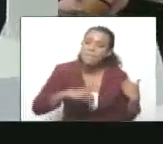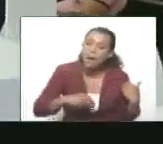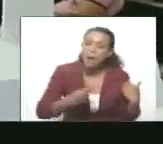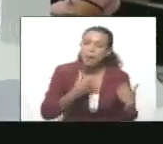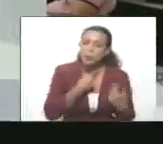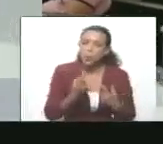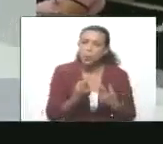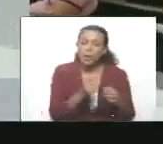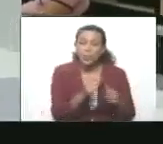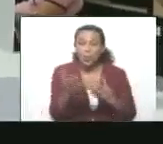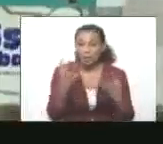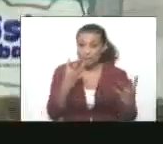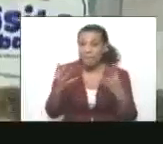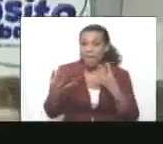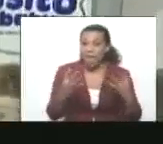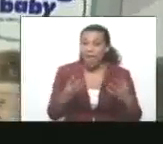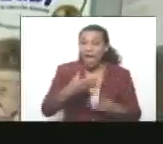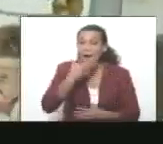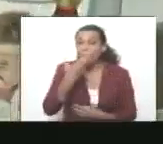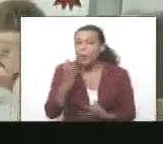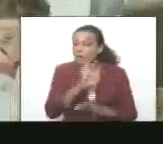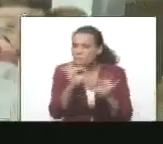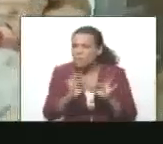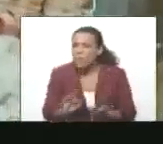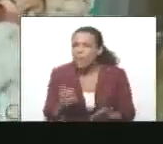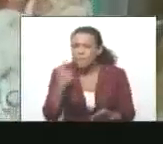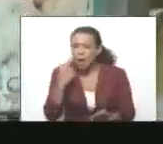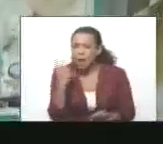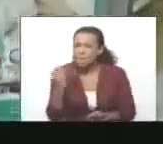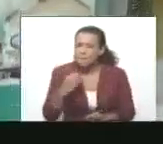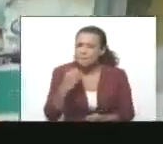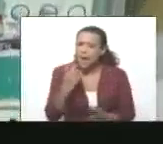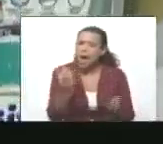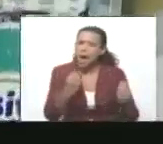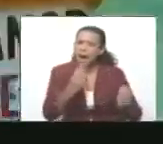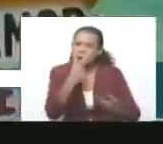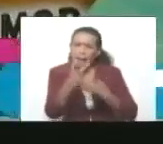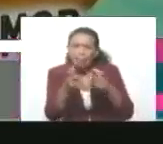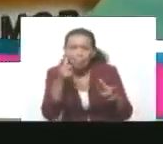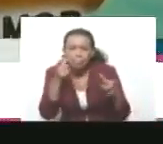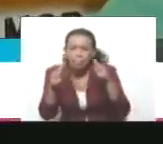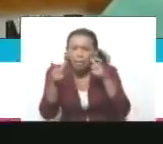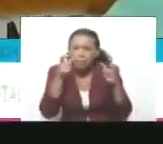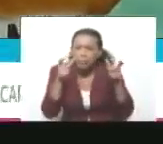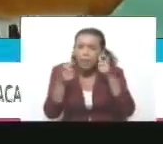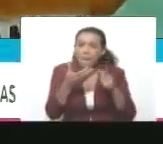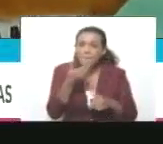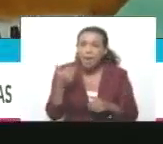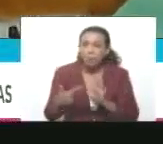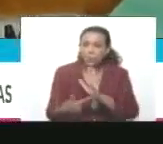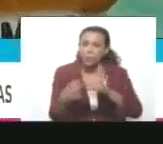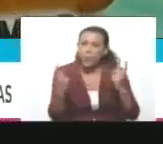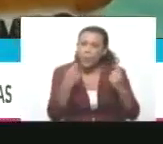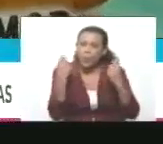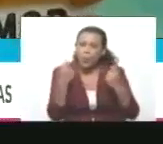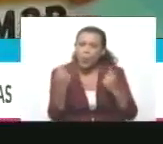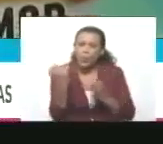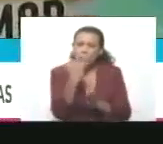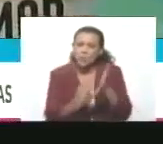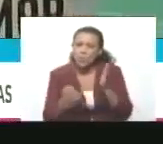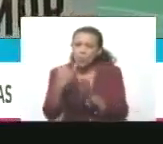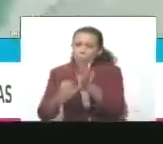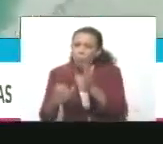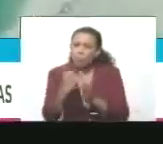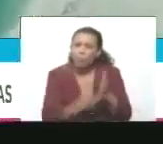que durante la feria, como una fruta de la feria, hemos podido pactar memorándums, hemos suscrito